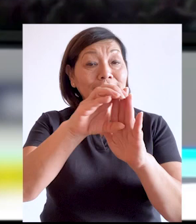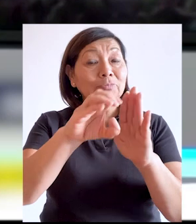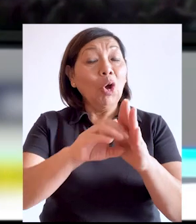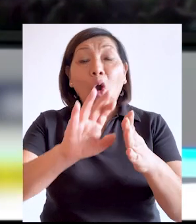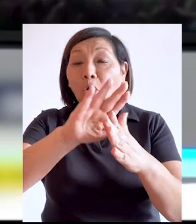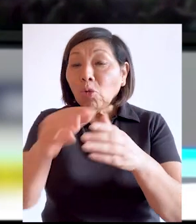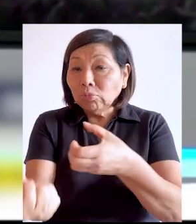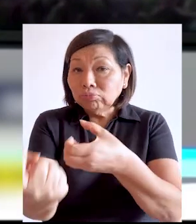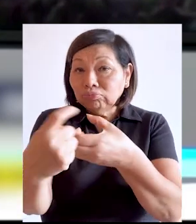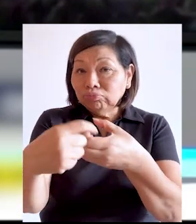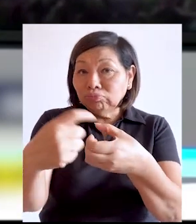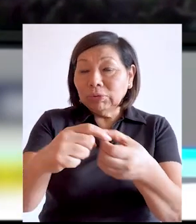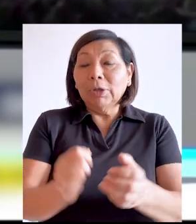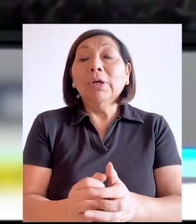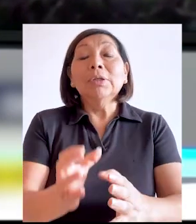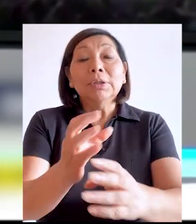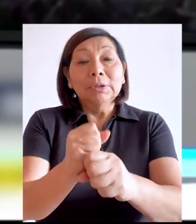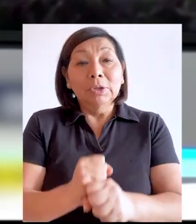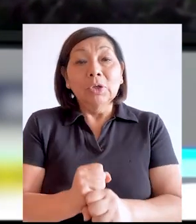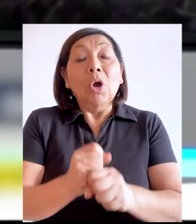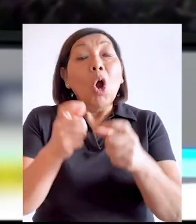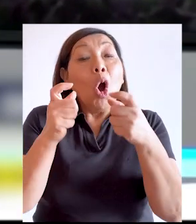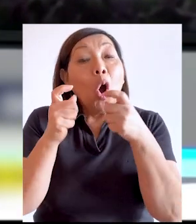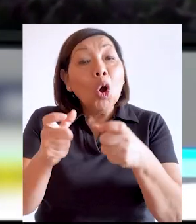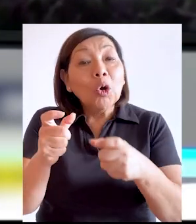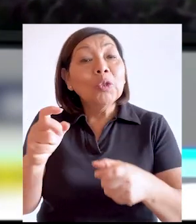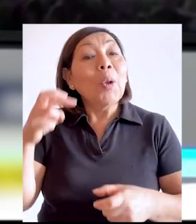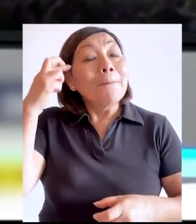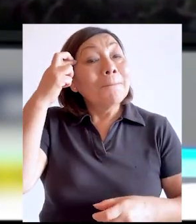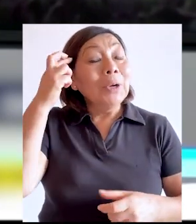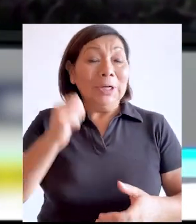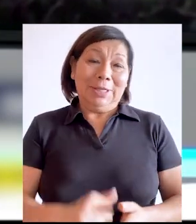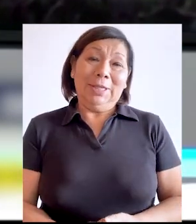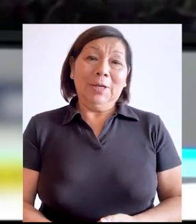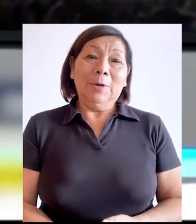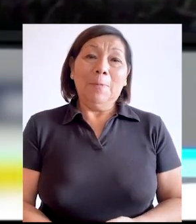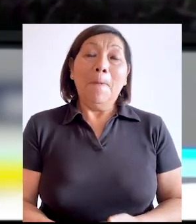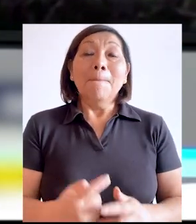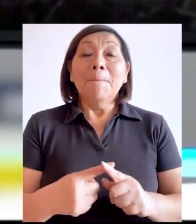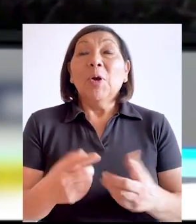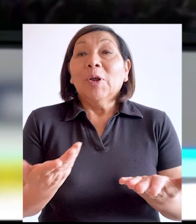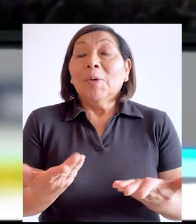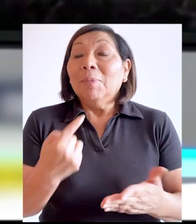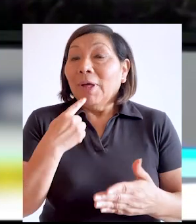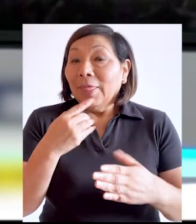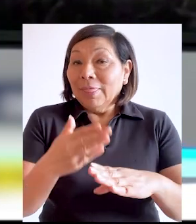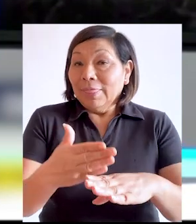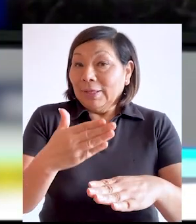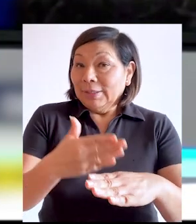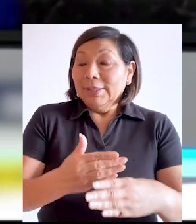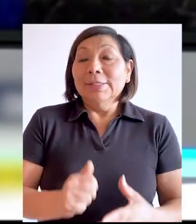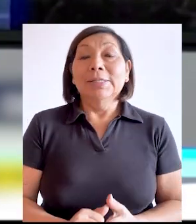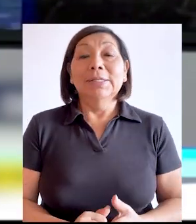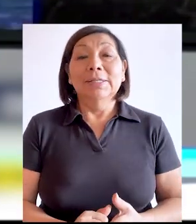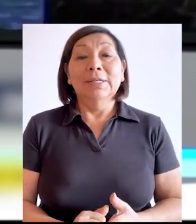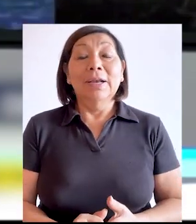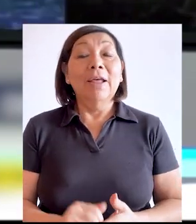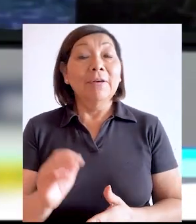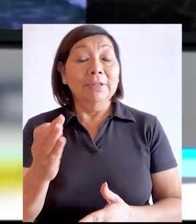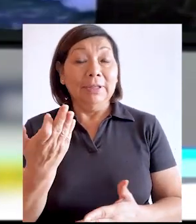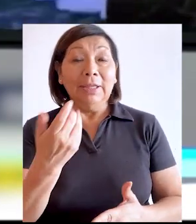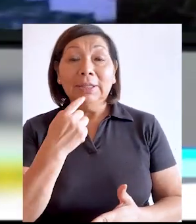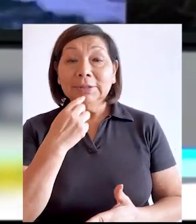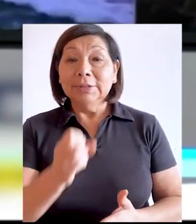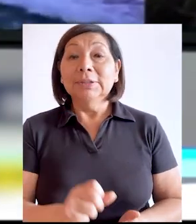del Tribunal Constitucional, todos estamos sometidos al control político, porque, como se decía en el clásico